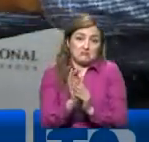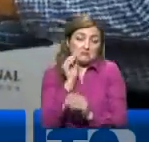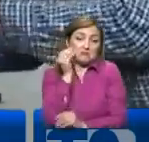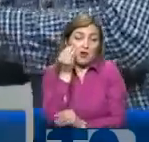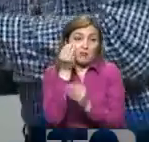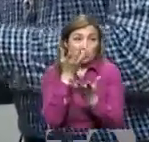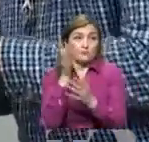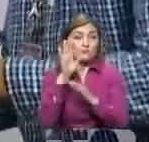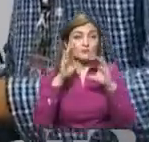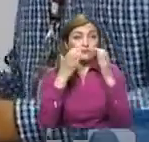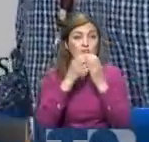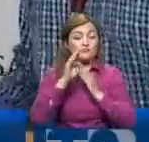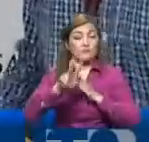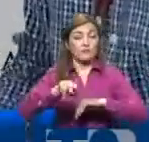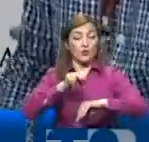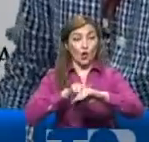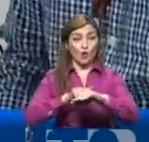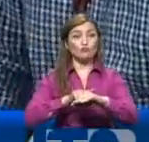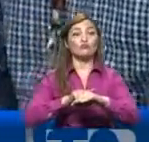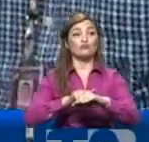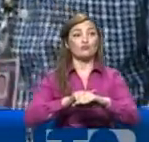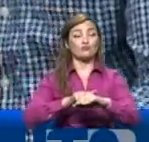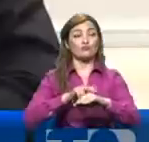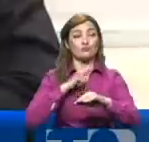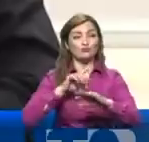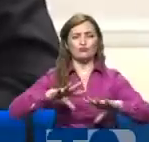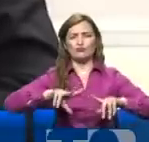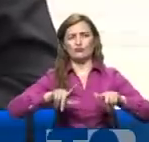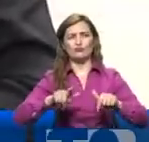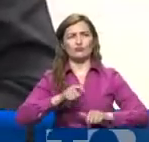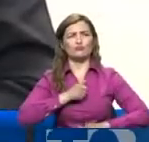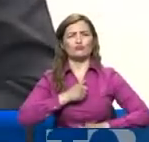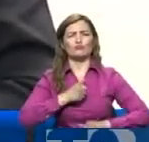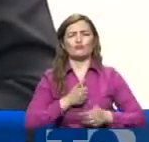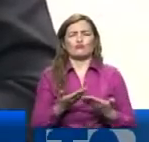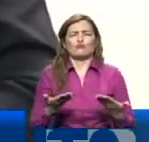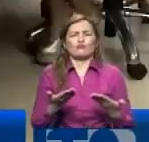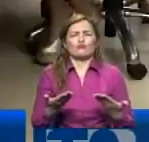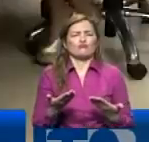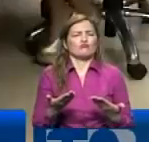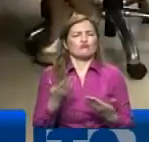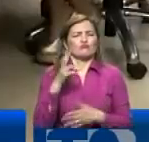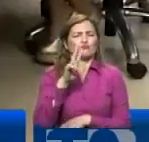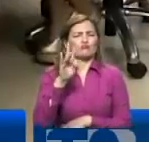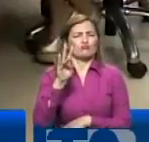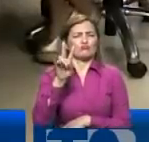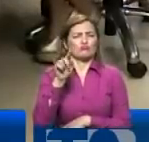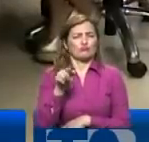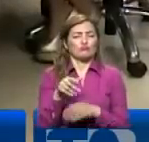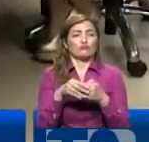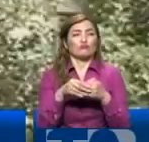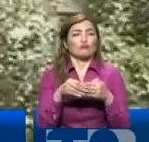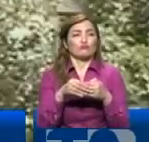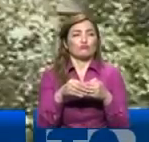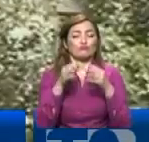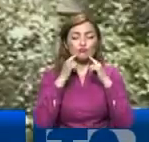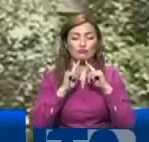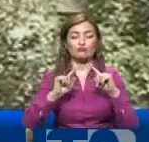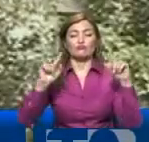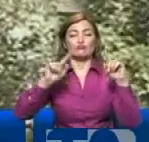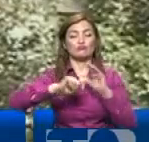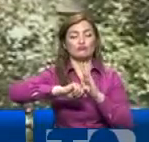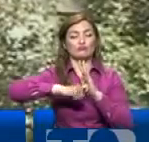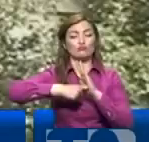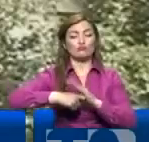A la Comisión Nacional Anticorrupción también le inquieta el origen del patrimonio de Tuárez. $372,000, según declaró ante